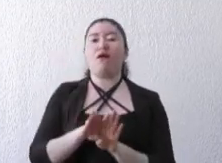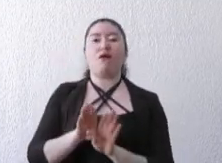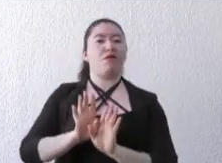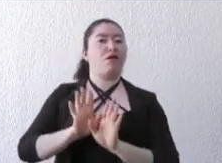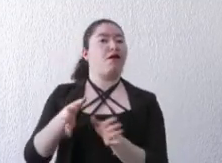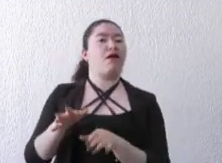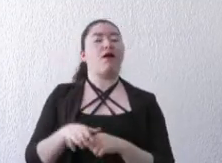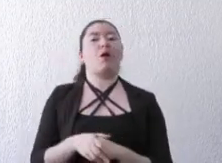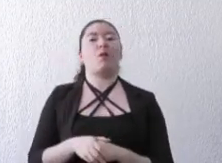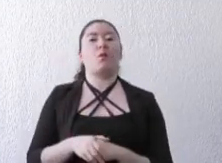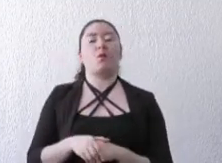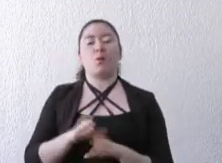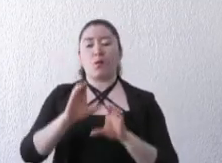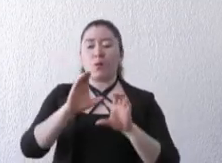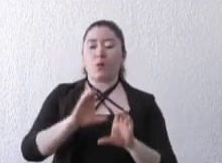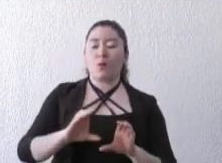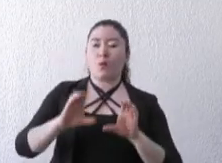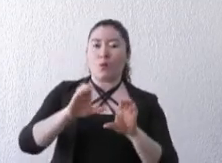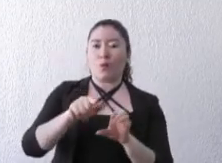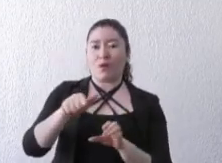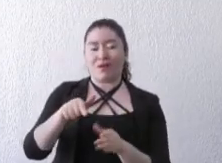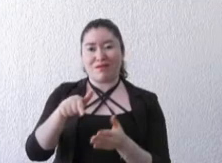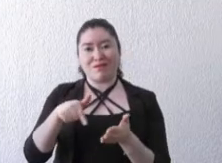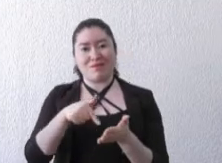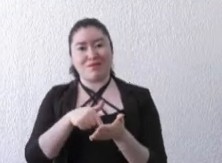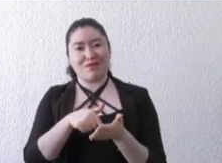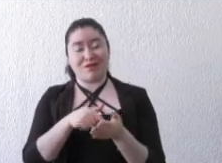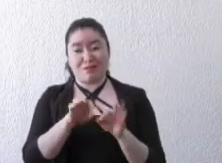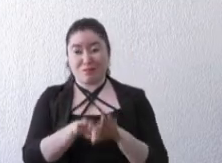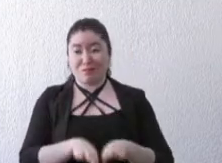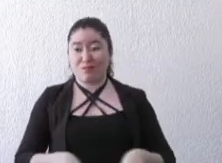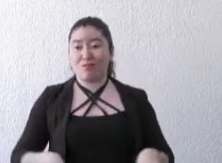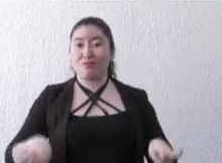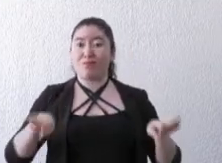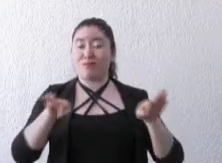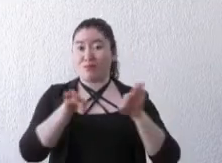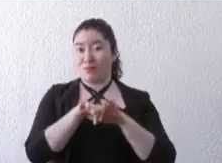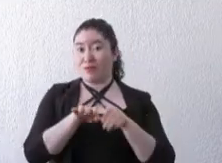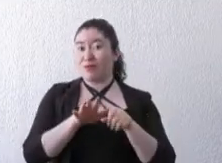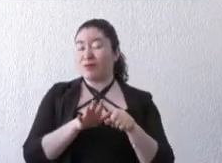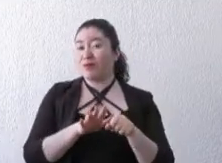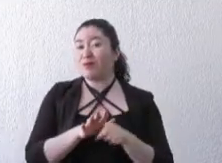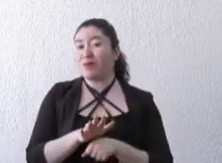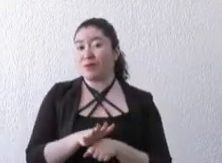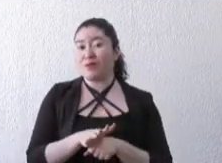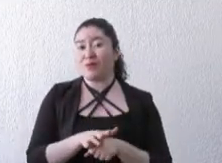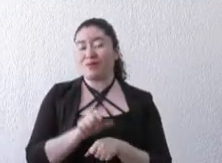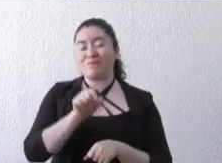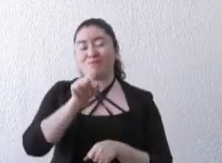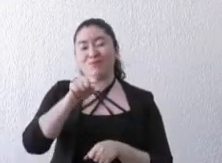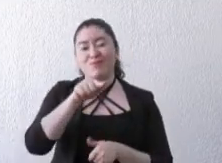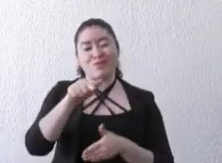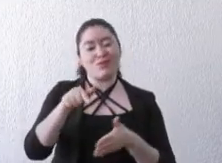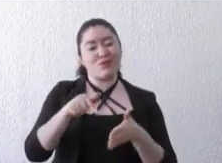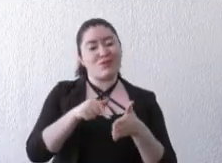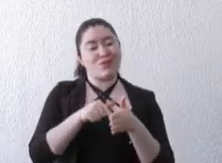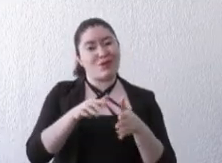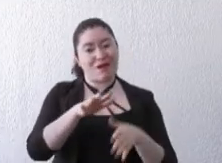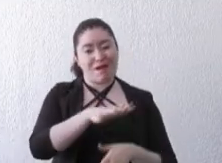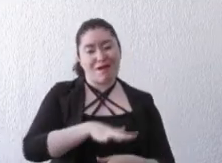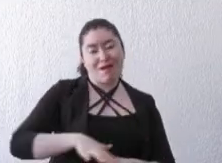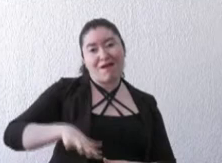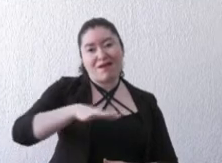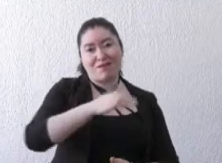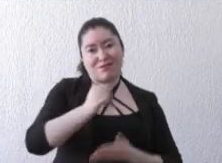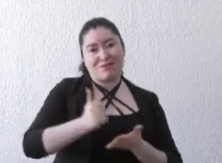de cuidar, ¿verdad?, y darle la importancia que merece ese gran conjunto de espacio público que hace la Ciudad de